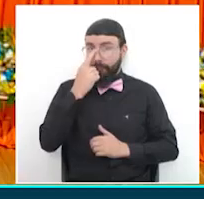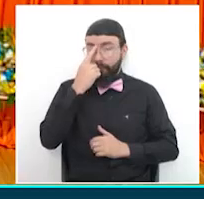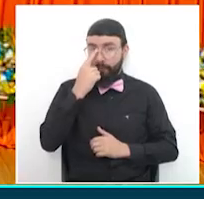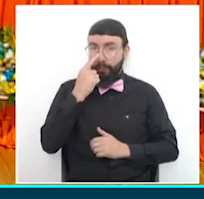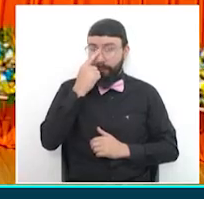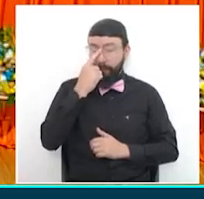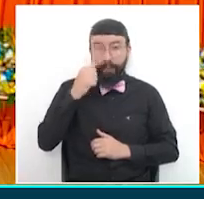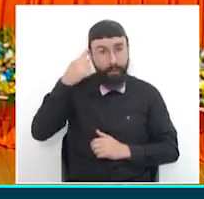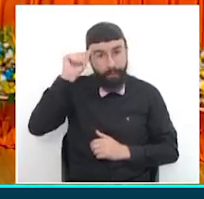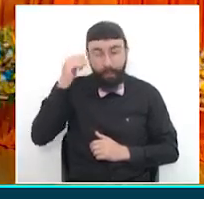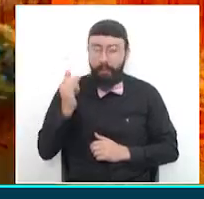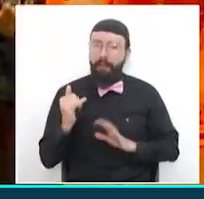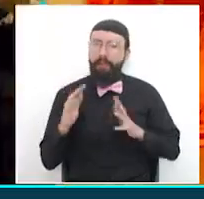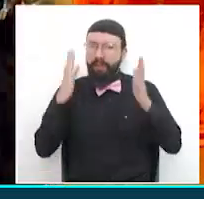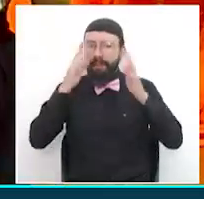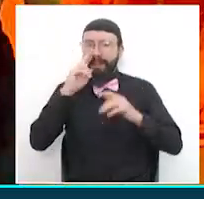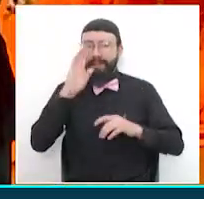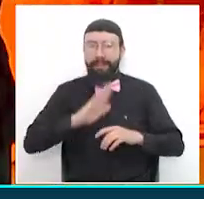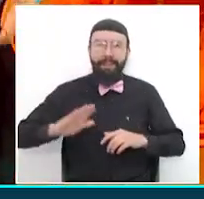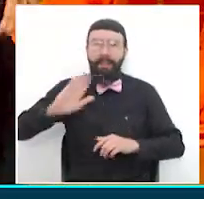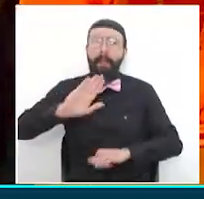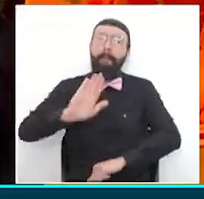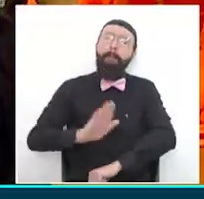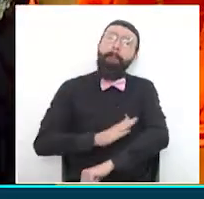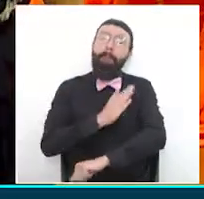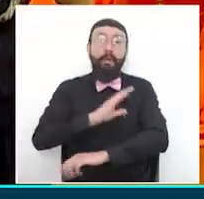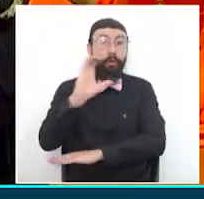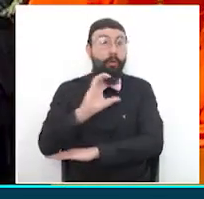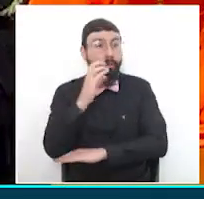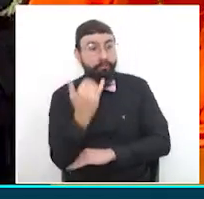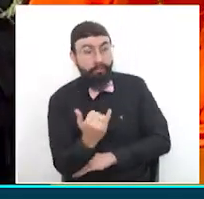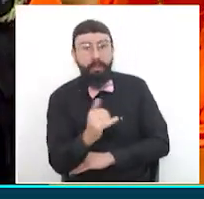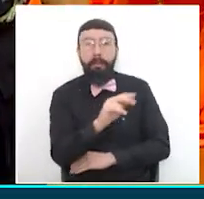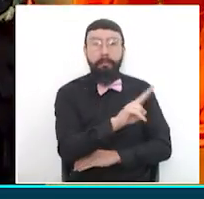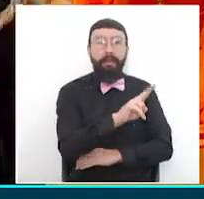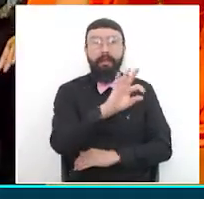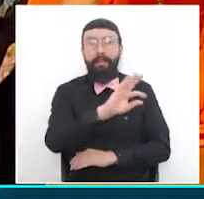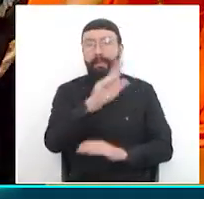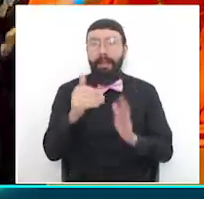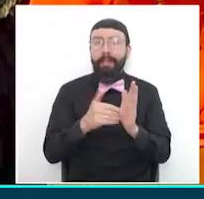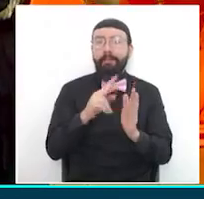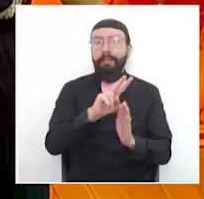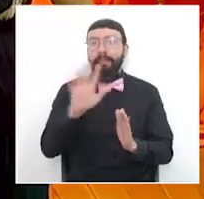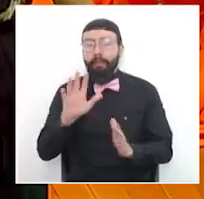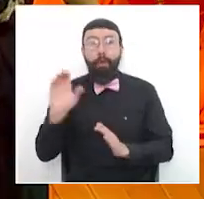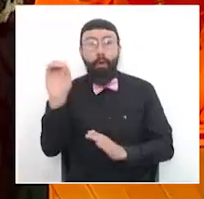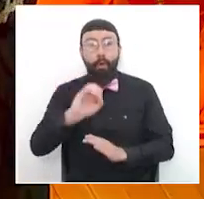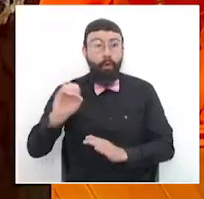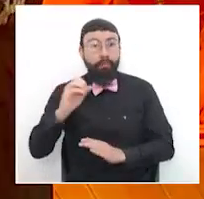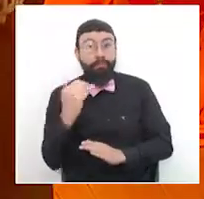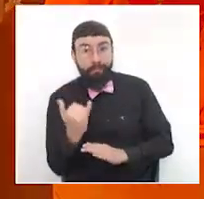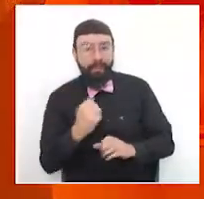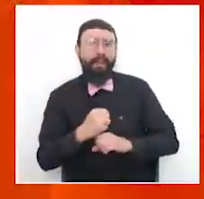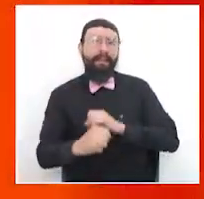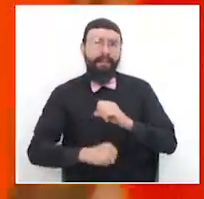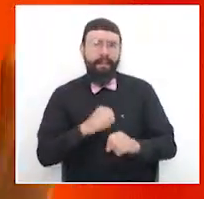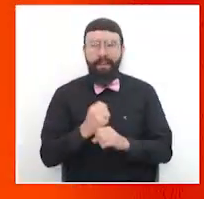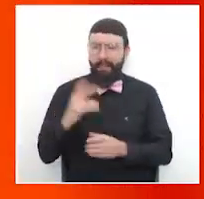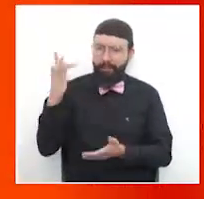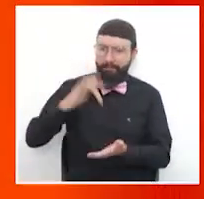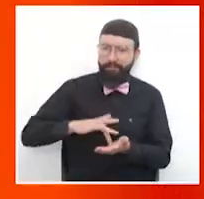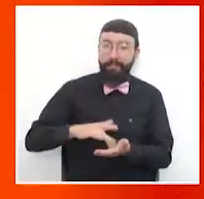Festival Nacional del Pasillo Colombiano se realizará entre el 23 y el 25 de octubre del presente año de manera